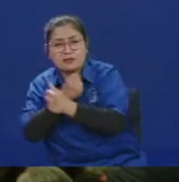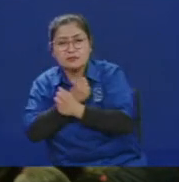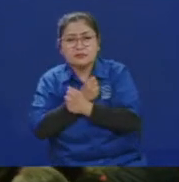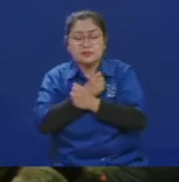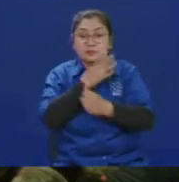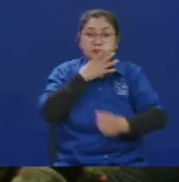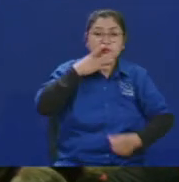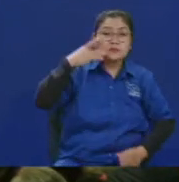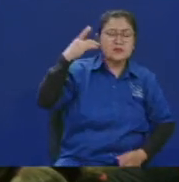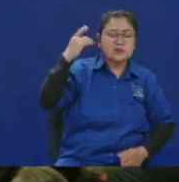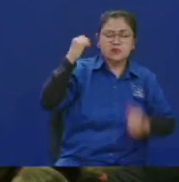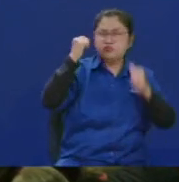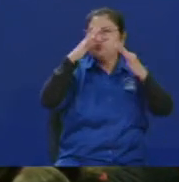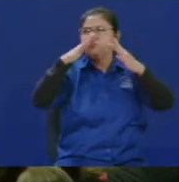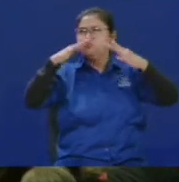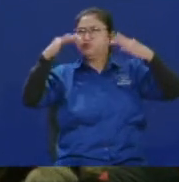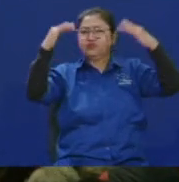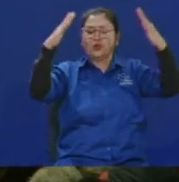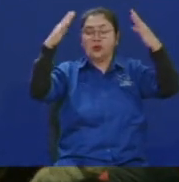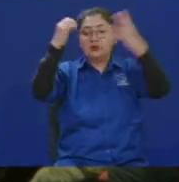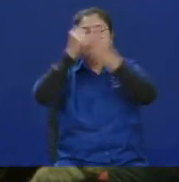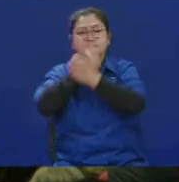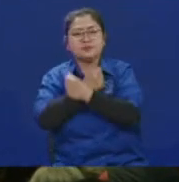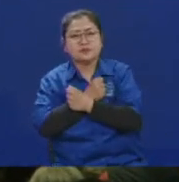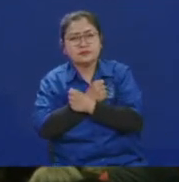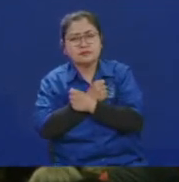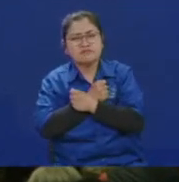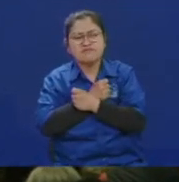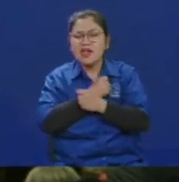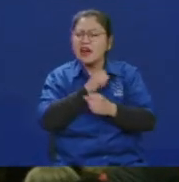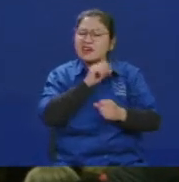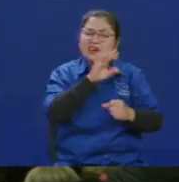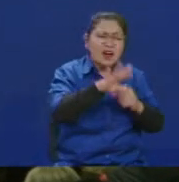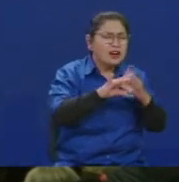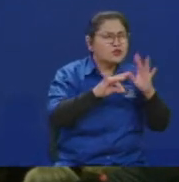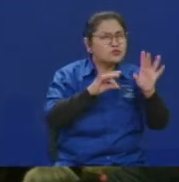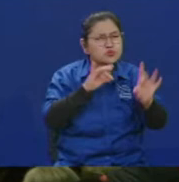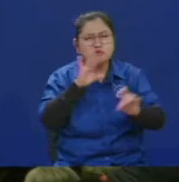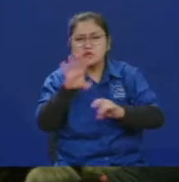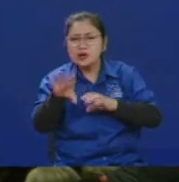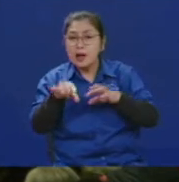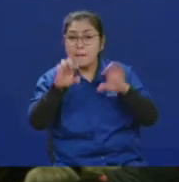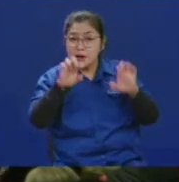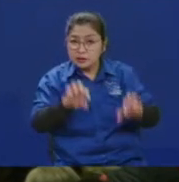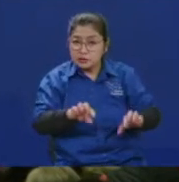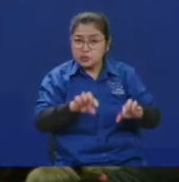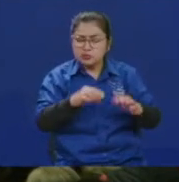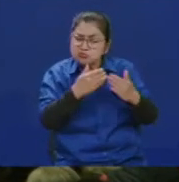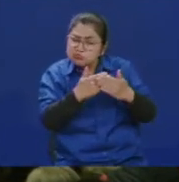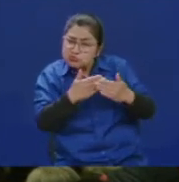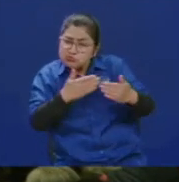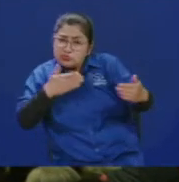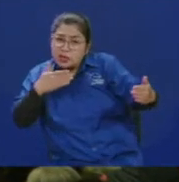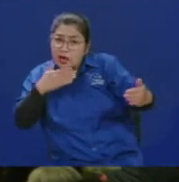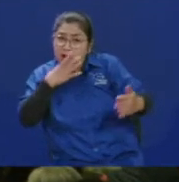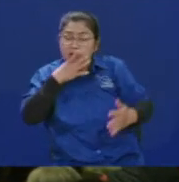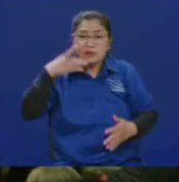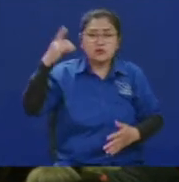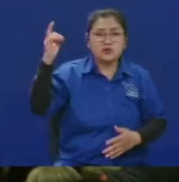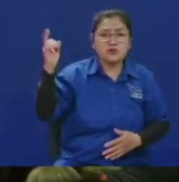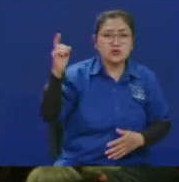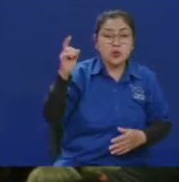exagerado, hermano. ¿Habrá alguien acá que conoce al Señor y estará alejado del Señor? ¿Habrá alguien en este lugar que